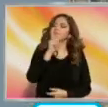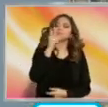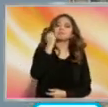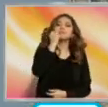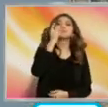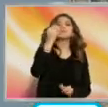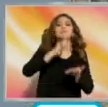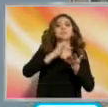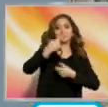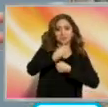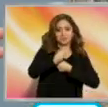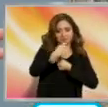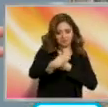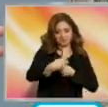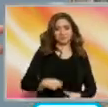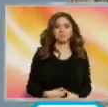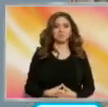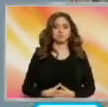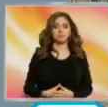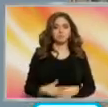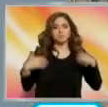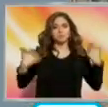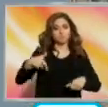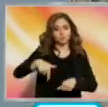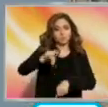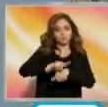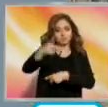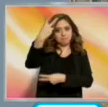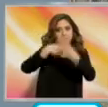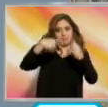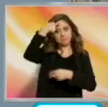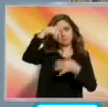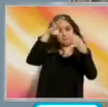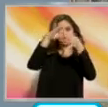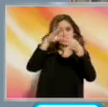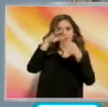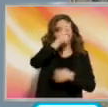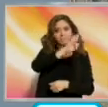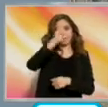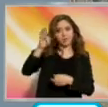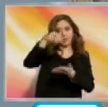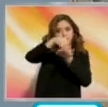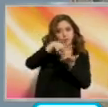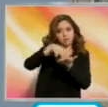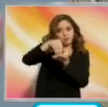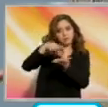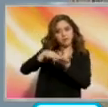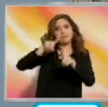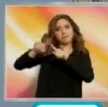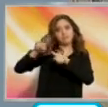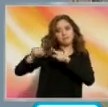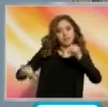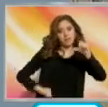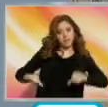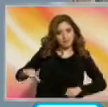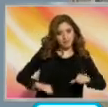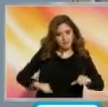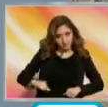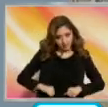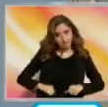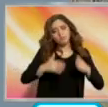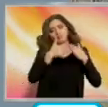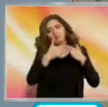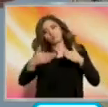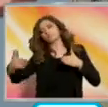verdad, pues, una gran agenda para comenzar este 2017 llena de actividades que se pueden llevar a cabo y así,